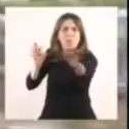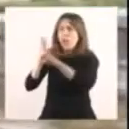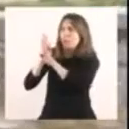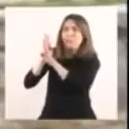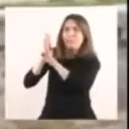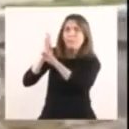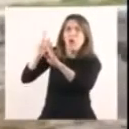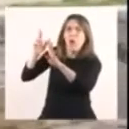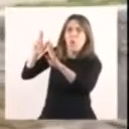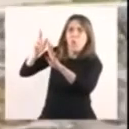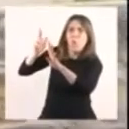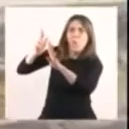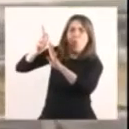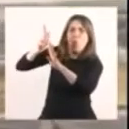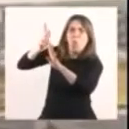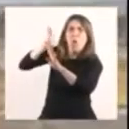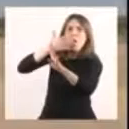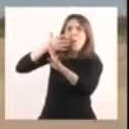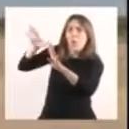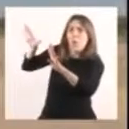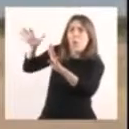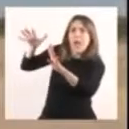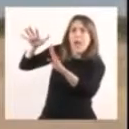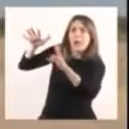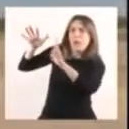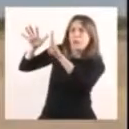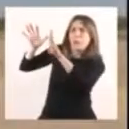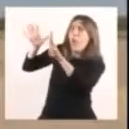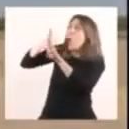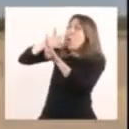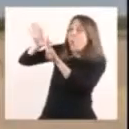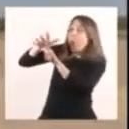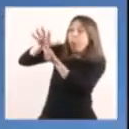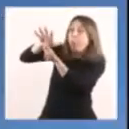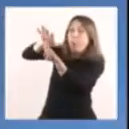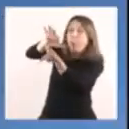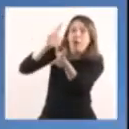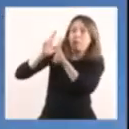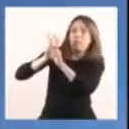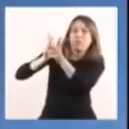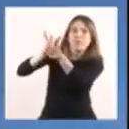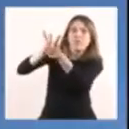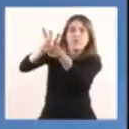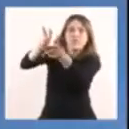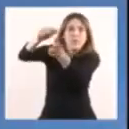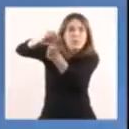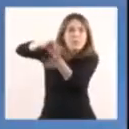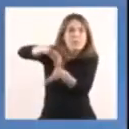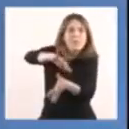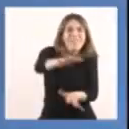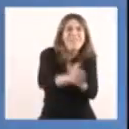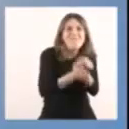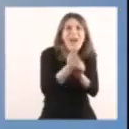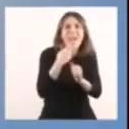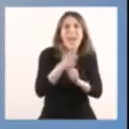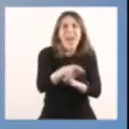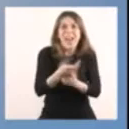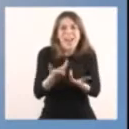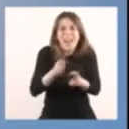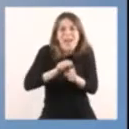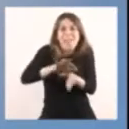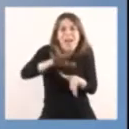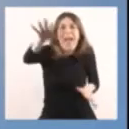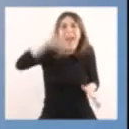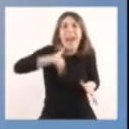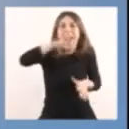molinos que van captando viento y van poniendo energía al sistema eléctrico integrado del país. Es algo